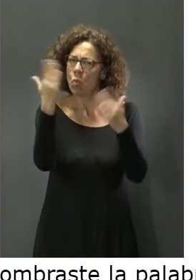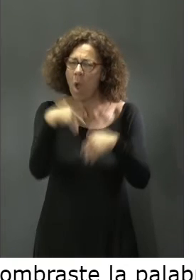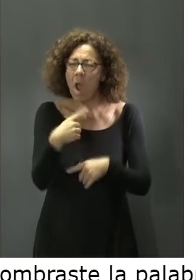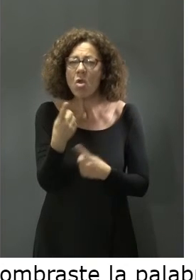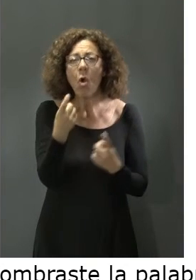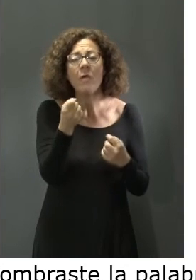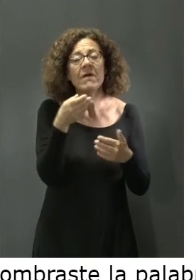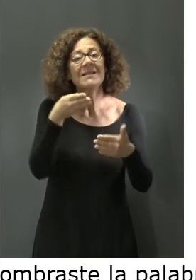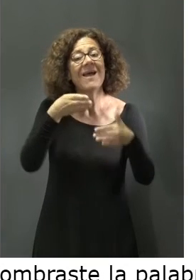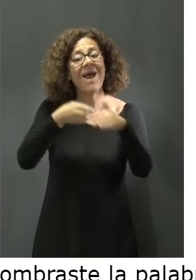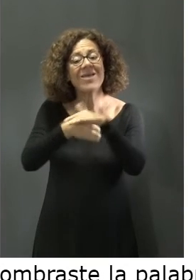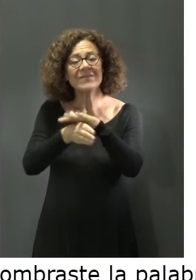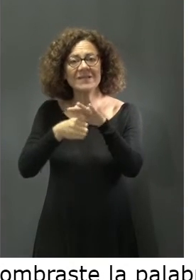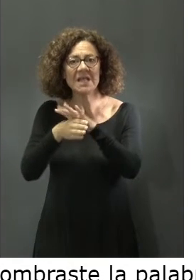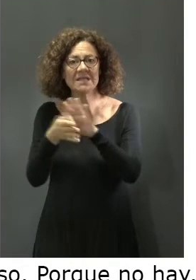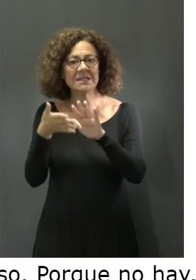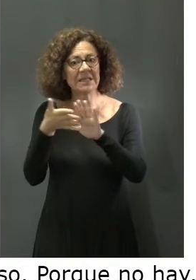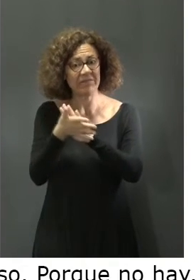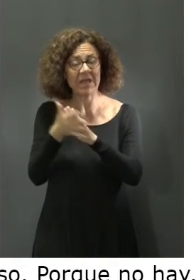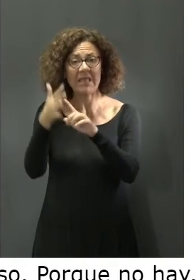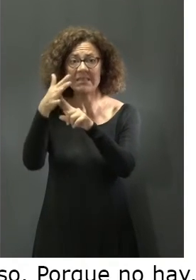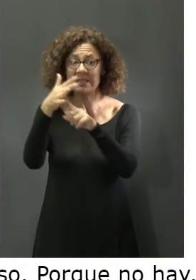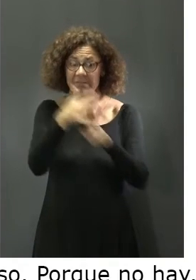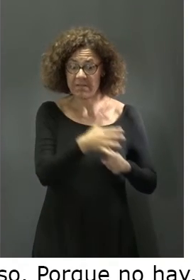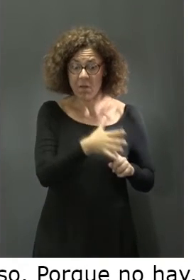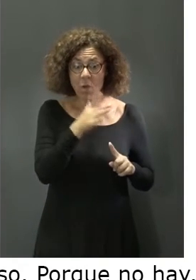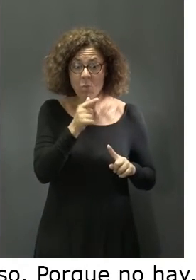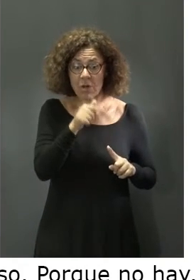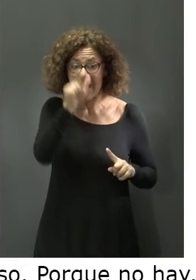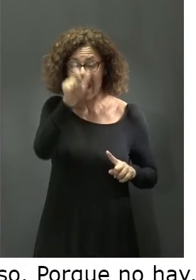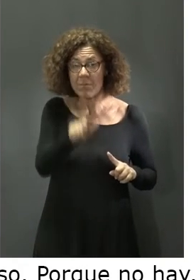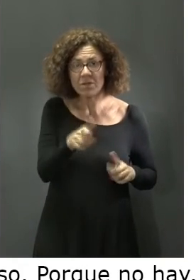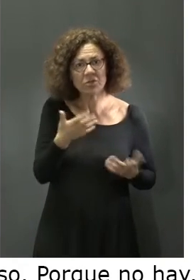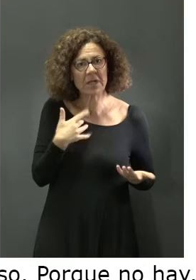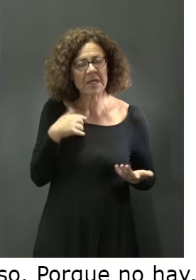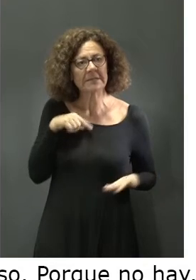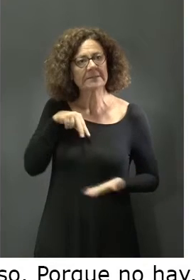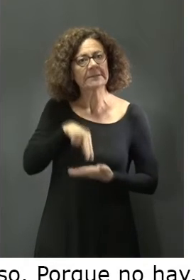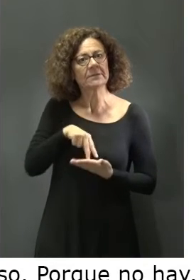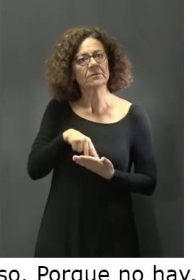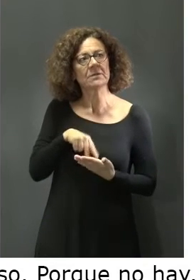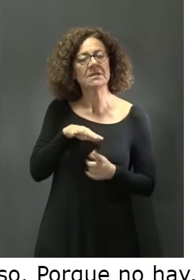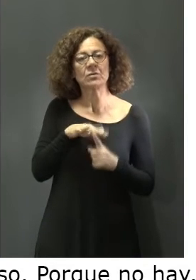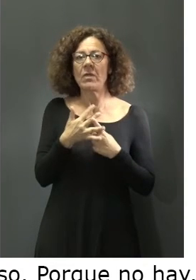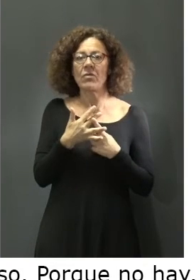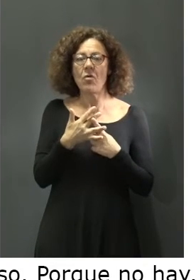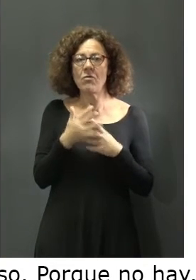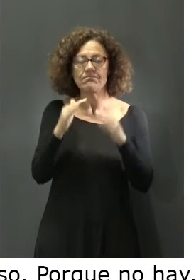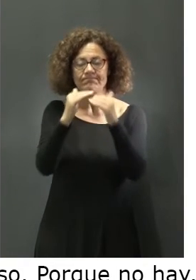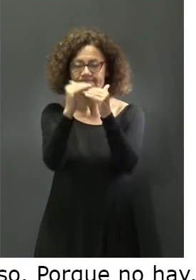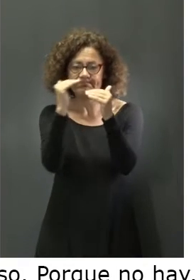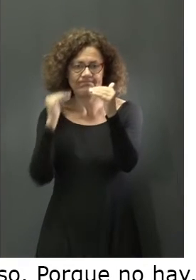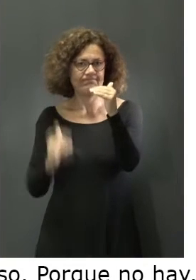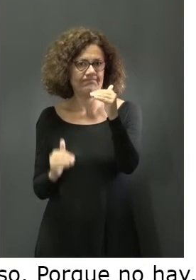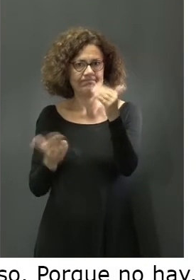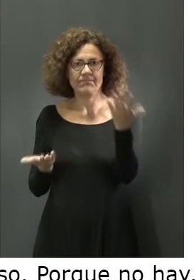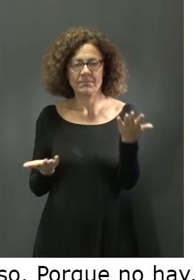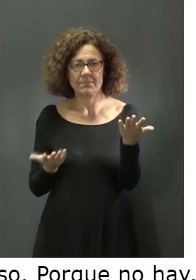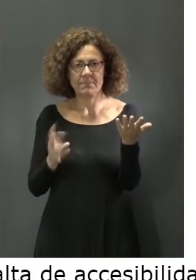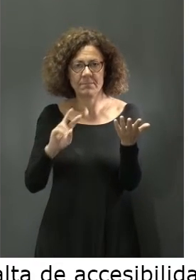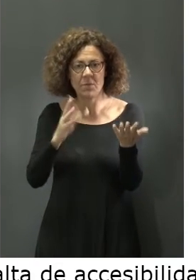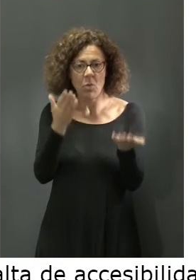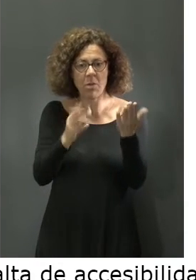accesibilidad constituye, ¿no?, un acto de discriminación al dejar a la persona en una situación de desventaja respecto a otra,